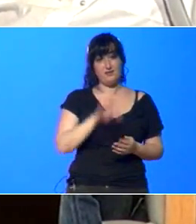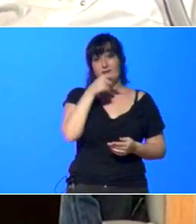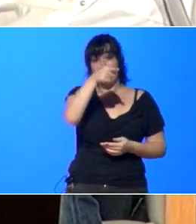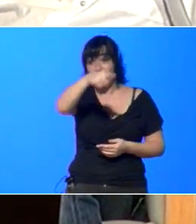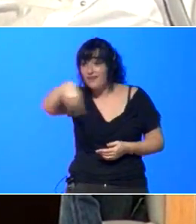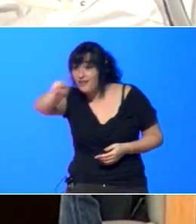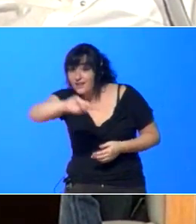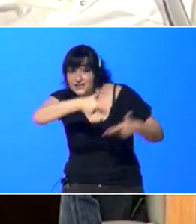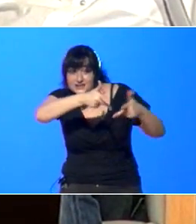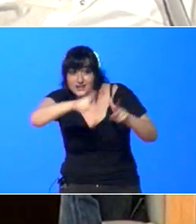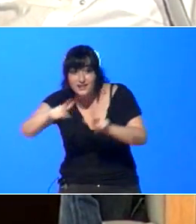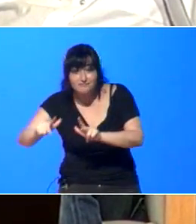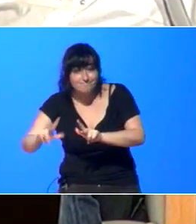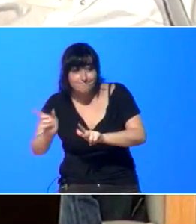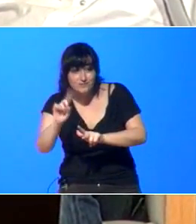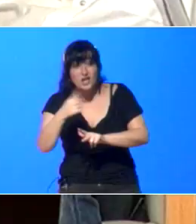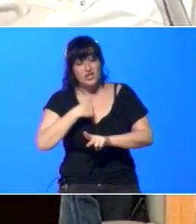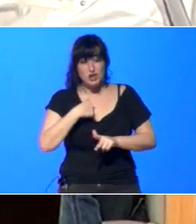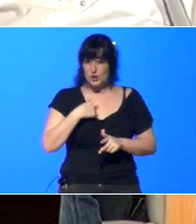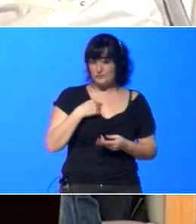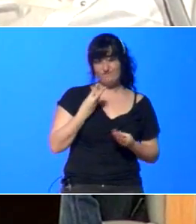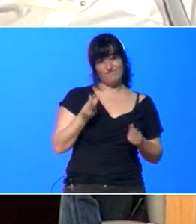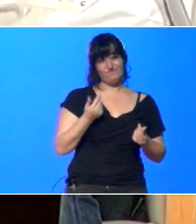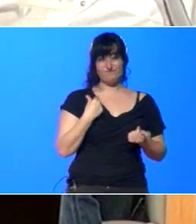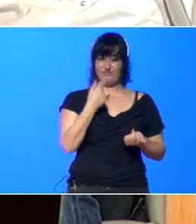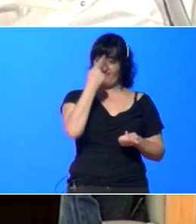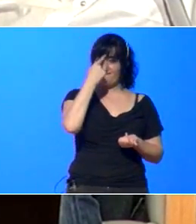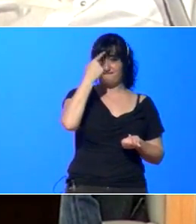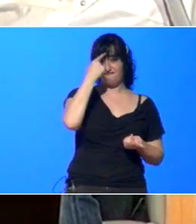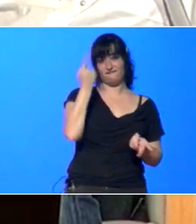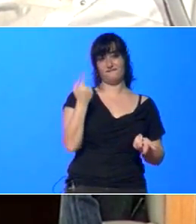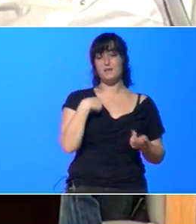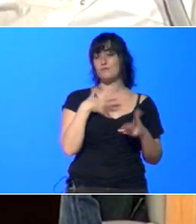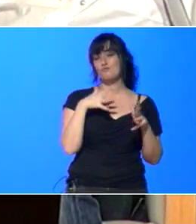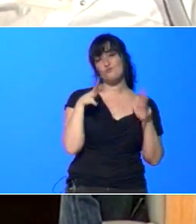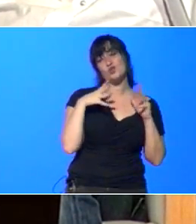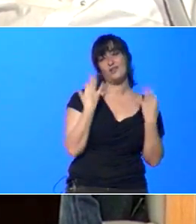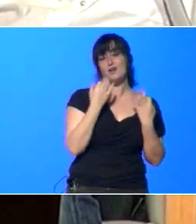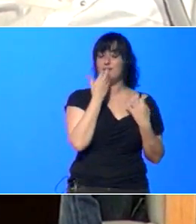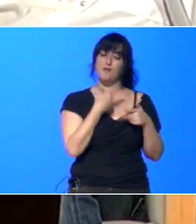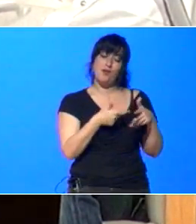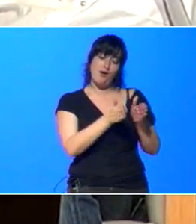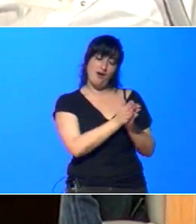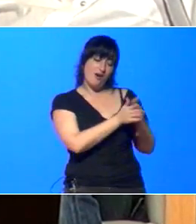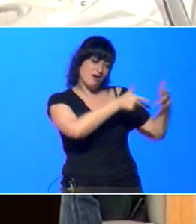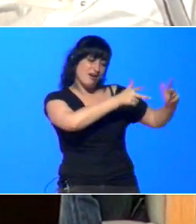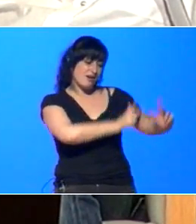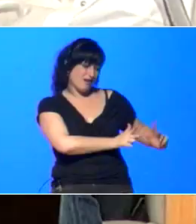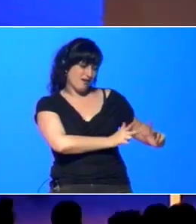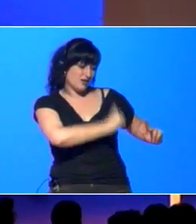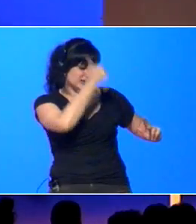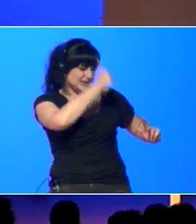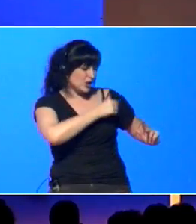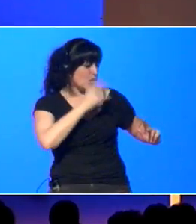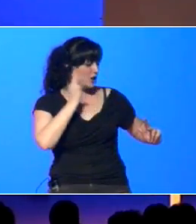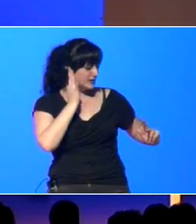aquí, a las cuales yo echo en falta, ¿vale? Me encantaría poder tener aquí al lado mío algún chico o chica que hubiera hablado